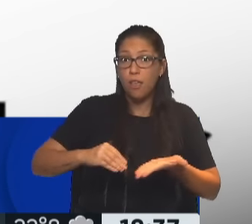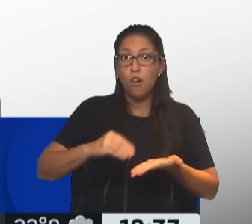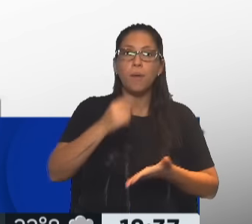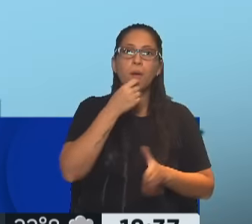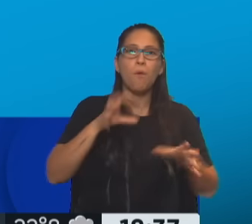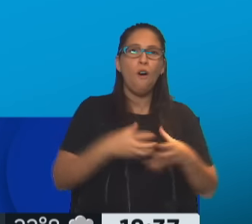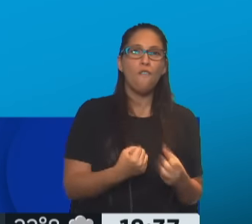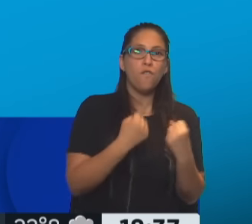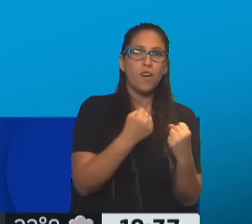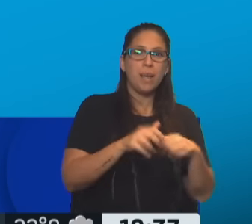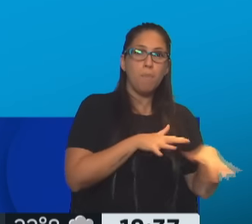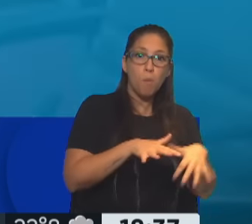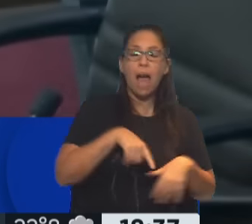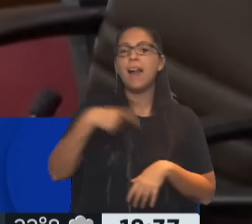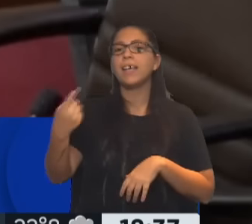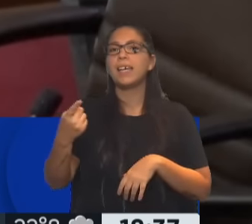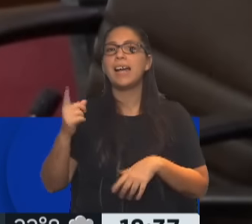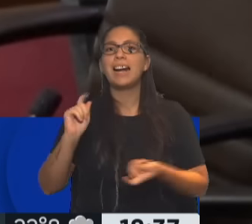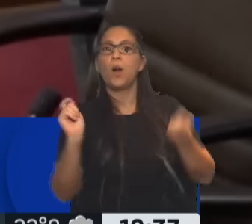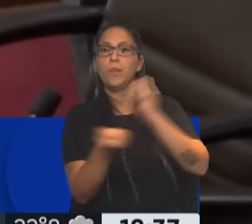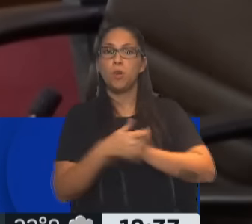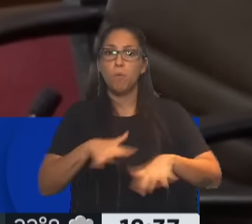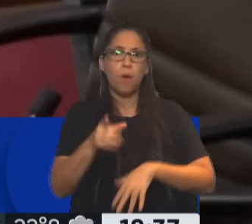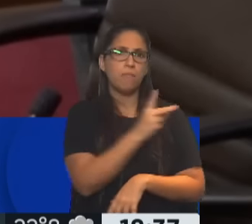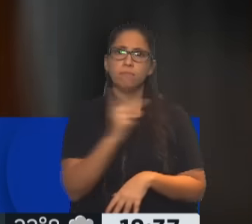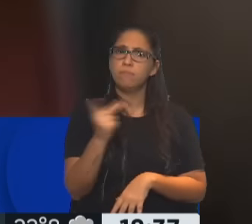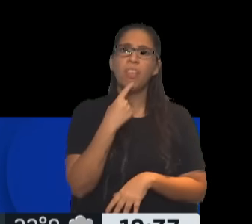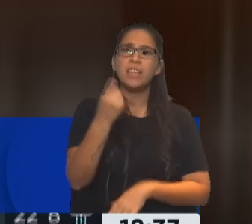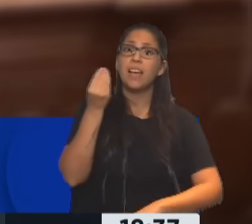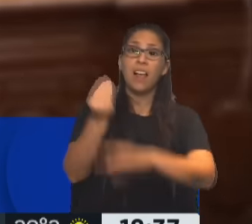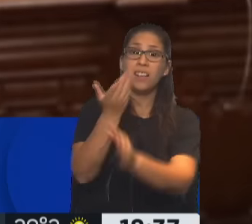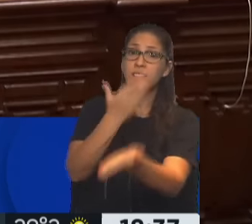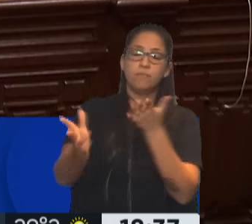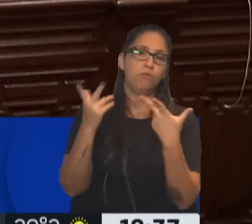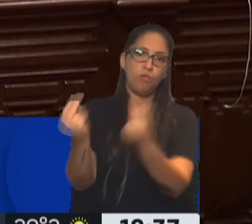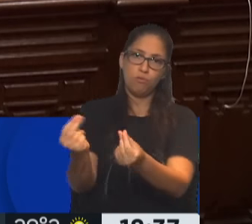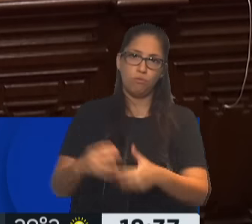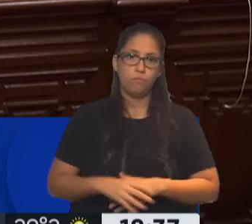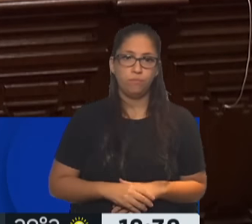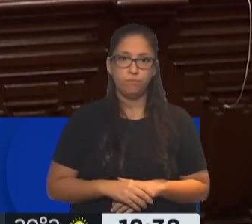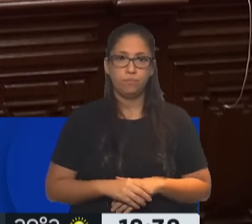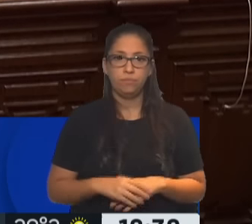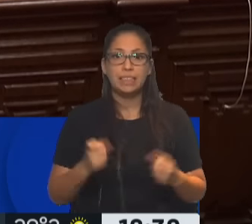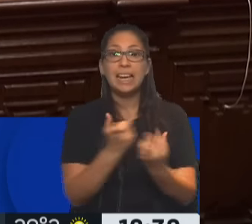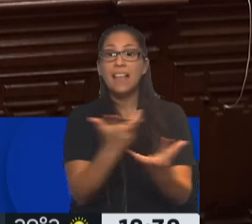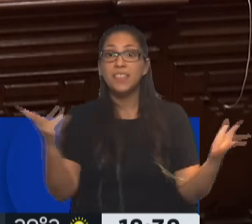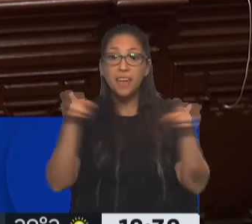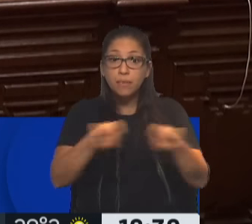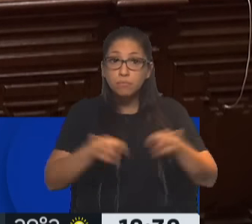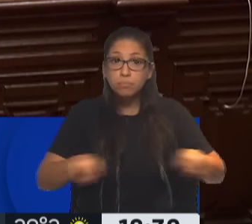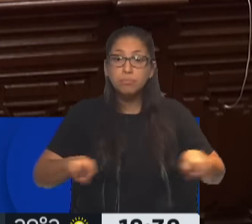Fuerza Popular y Renovación Popular rechazan la moción de vacancia. El número de congresistas hábiles es